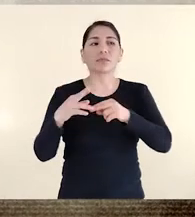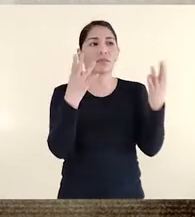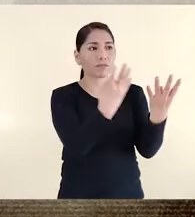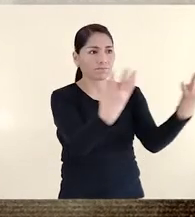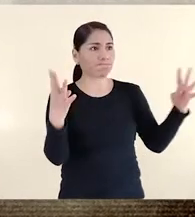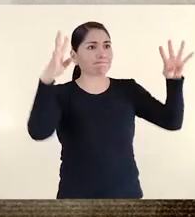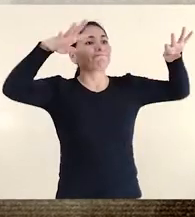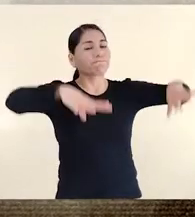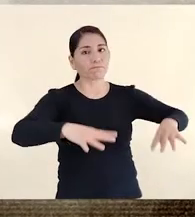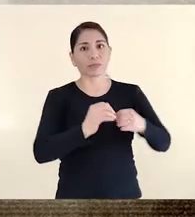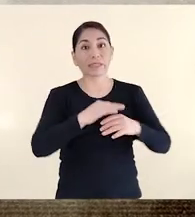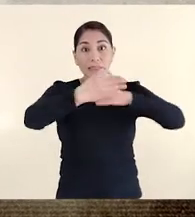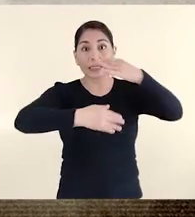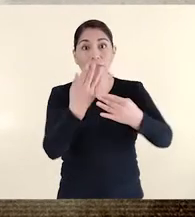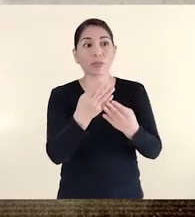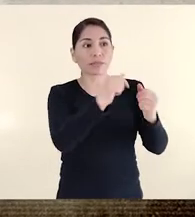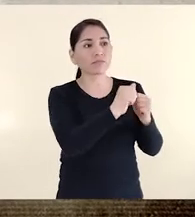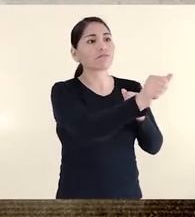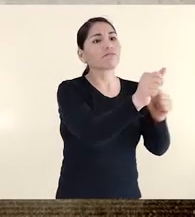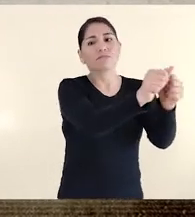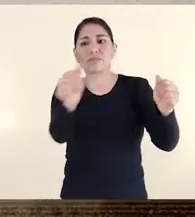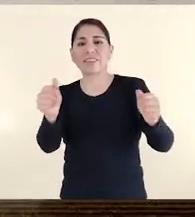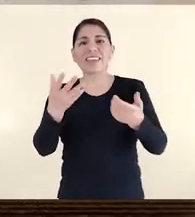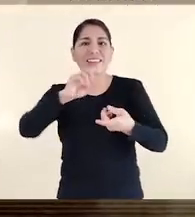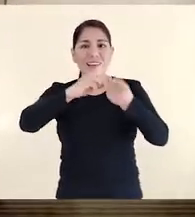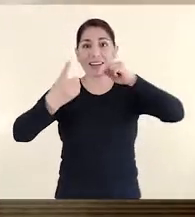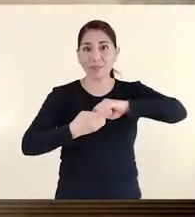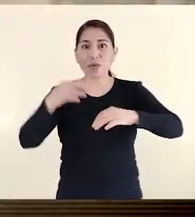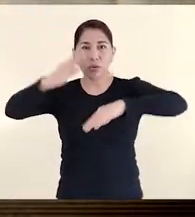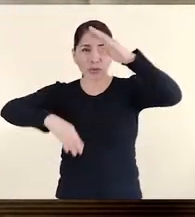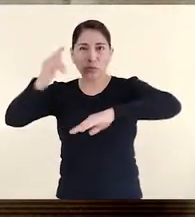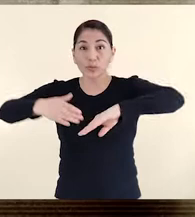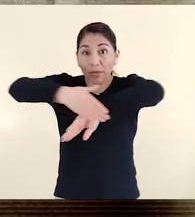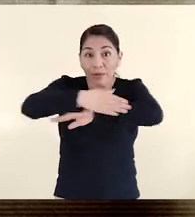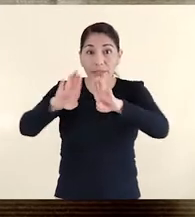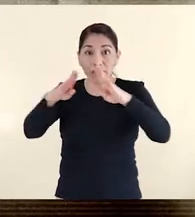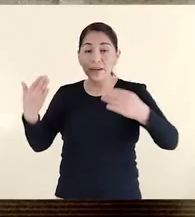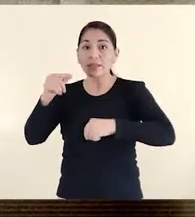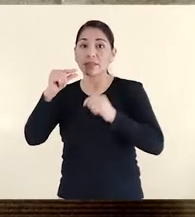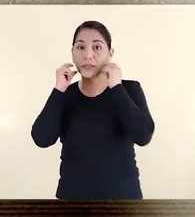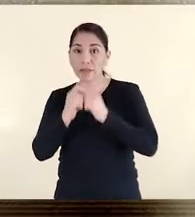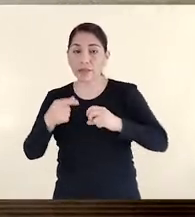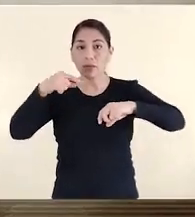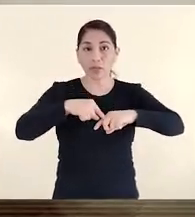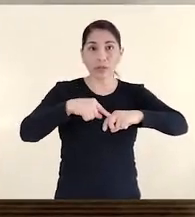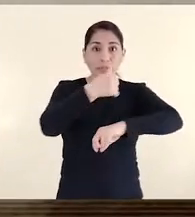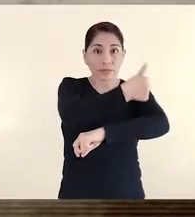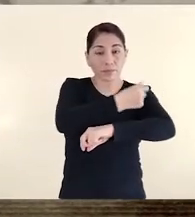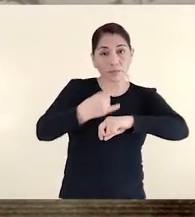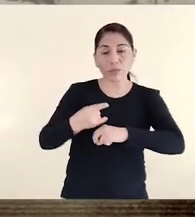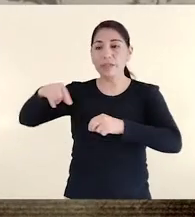encargado de su demolición y el resultado es que en su trazo se construyeron con el tiempo las grandes avenidas como Grau, Paseo Colón